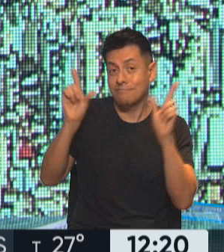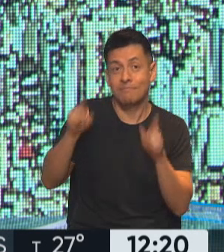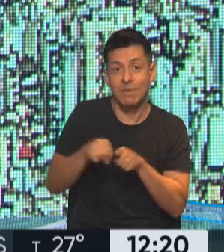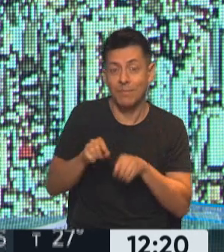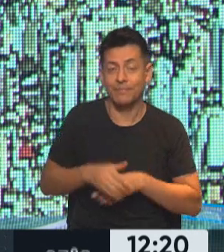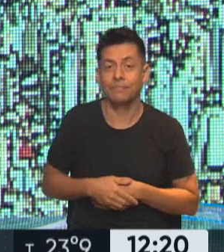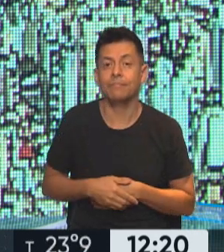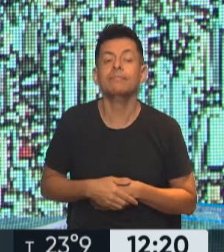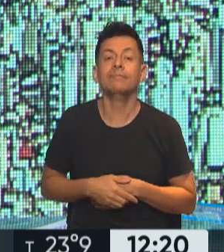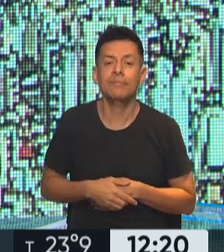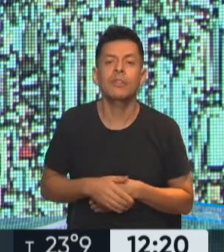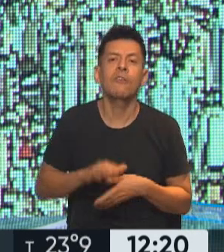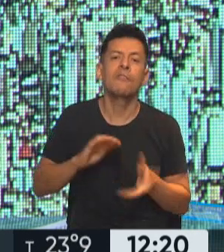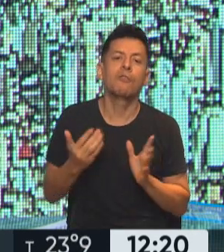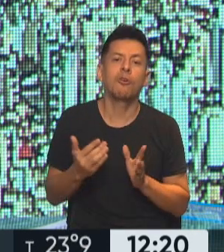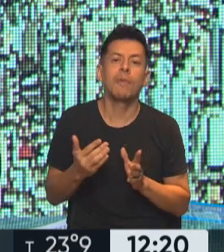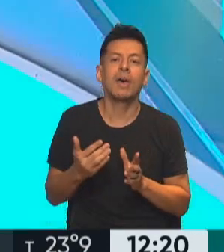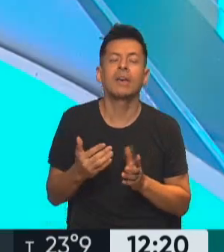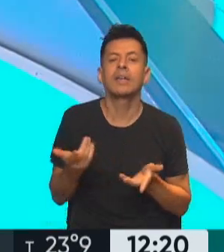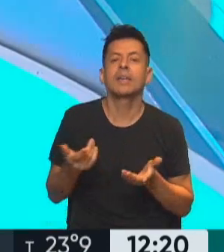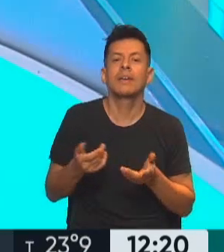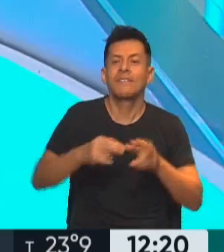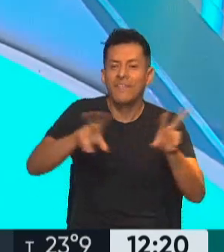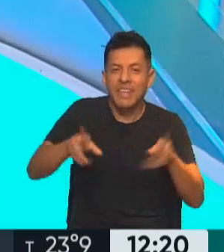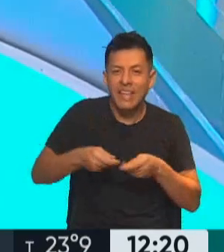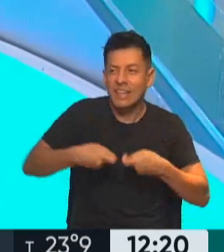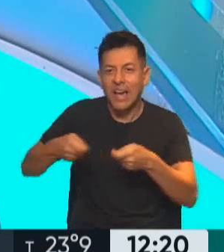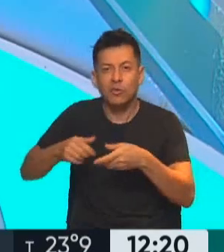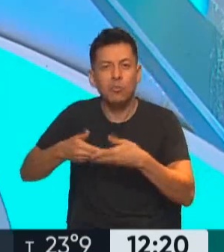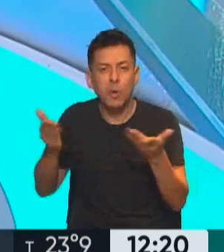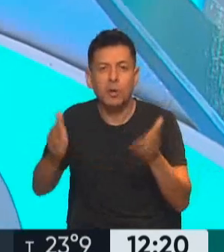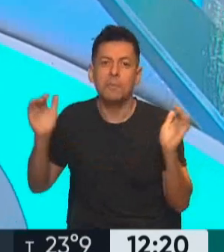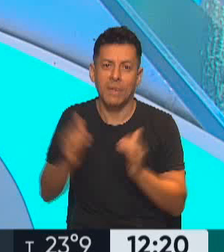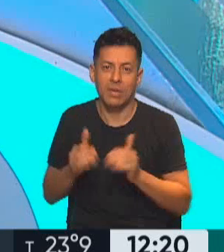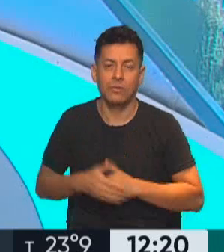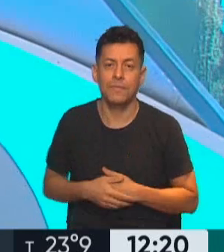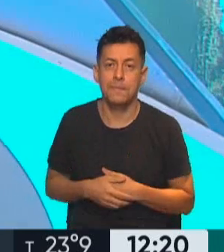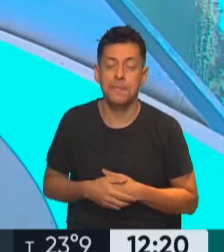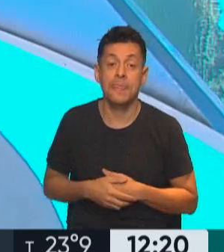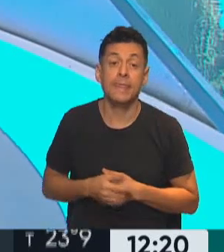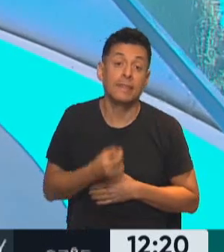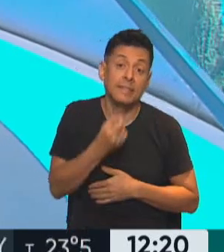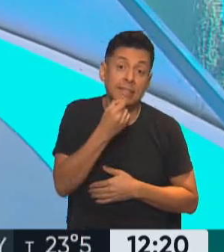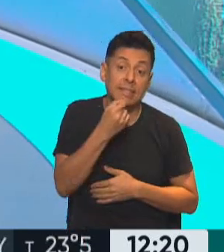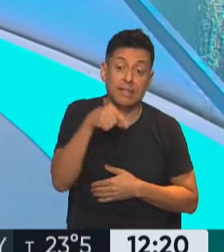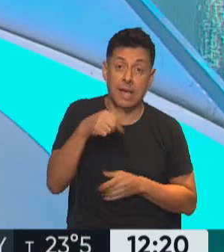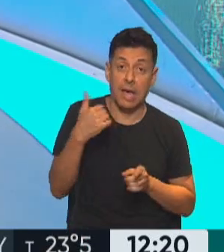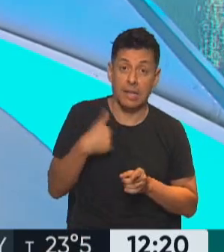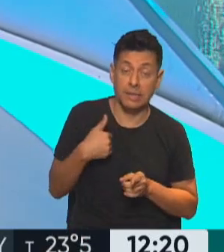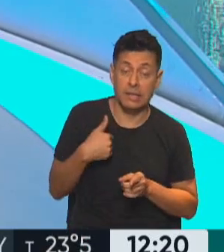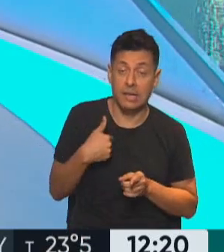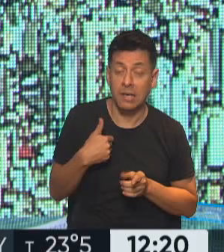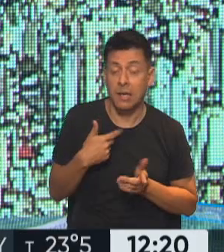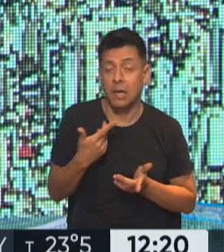como medio de reducir la carga de las finanzas públicas. Es decir, si va a haber, en el caso de Argentina,